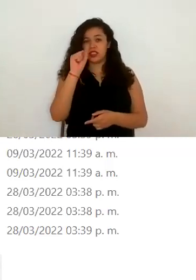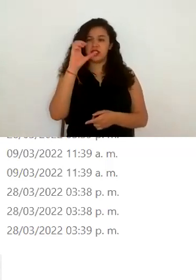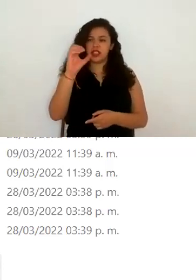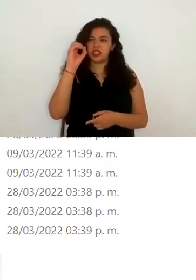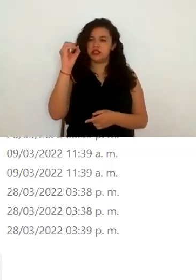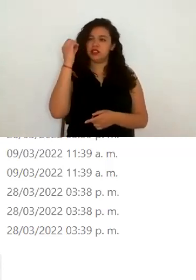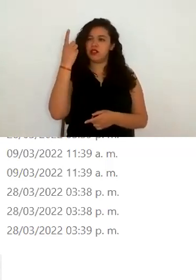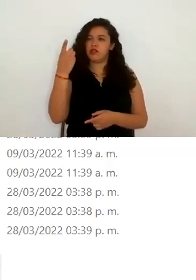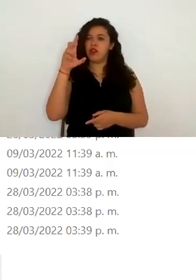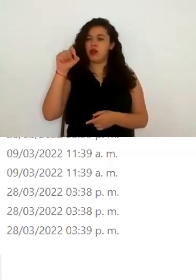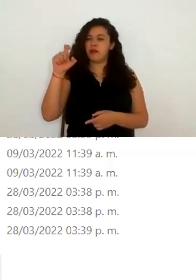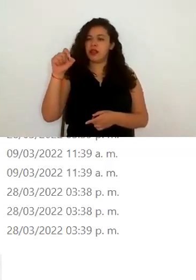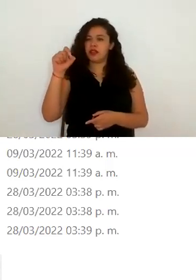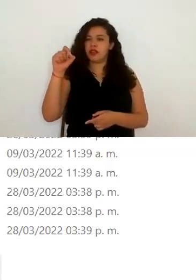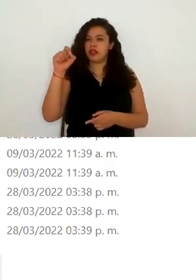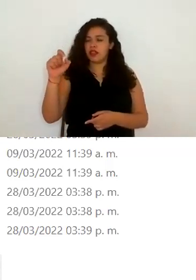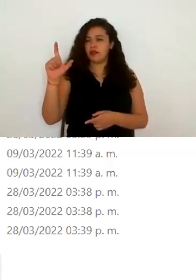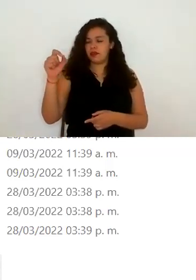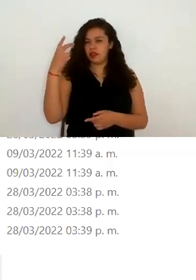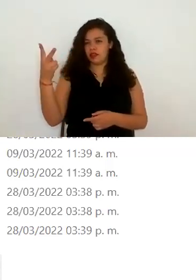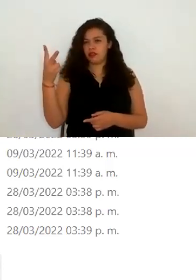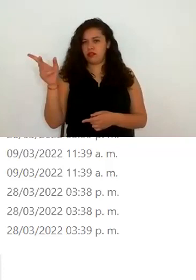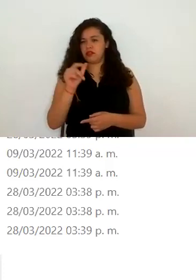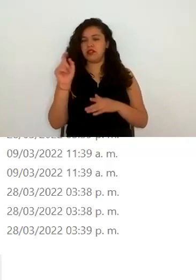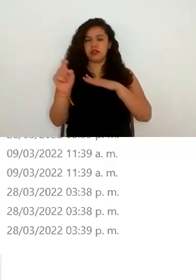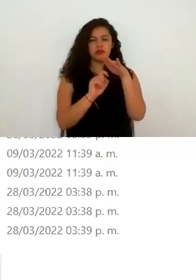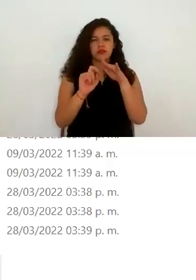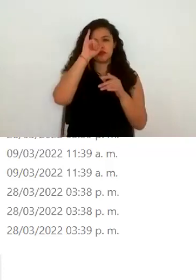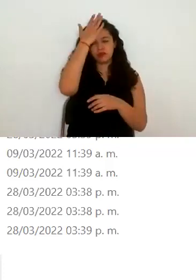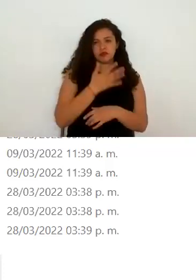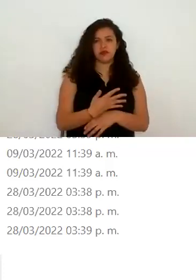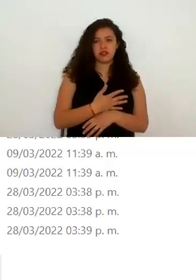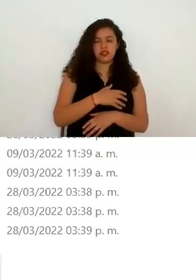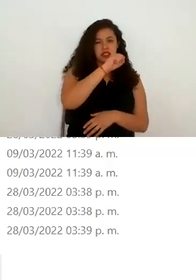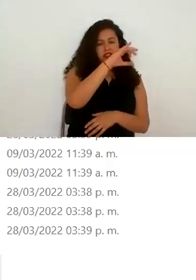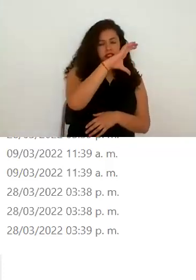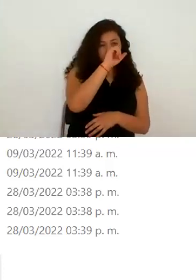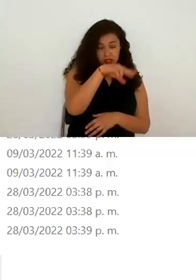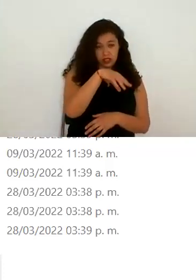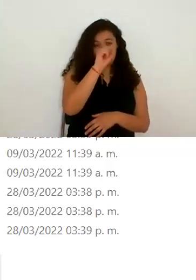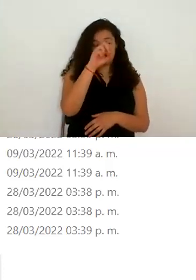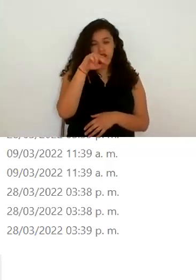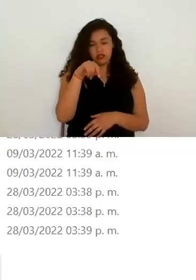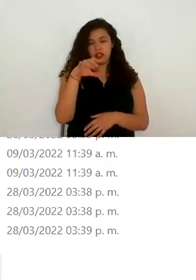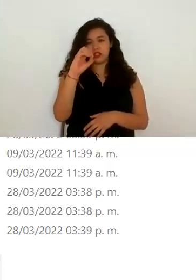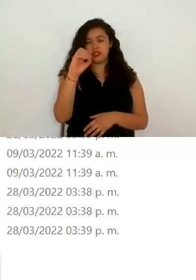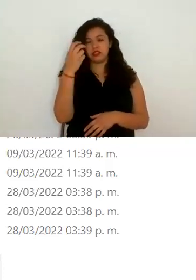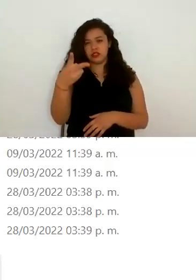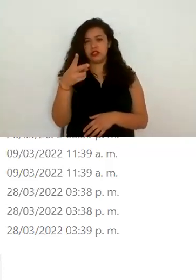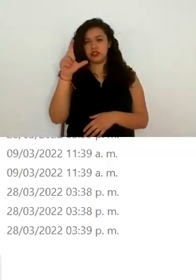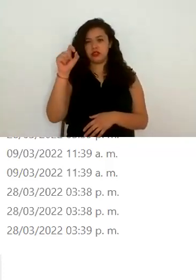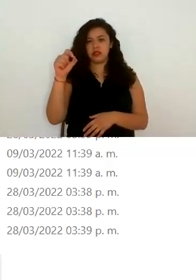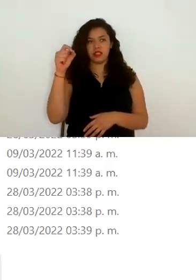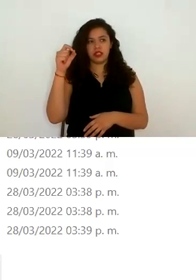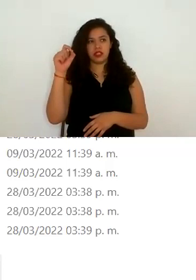001-2022. Y luego si hacen una otra digitalización de una imagen, les va a poner Scan Sony